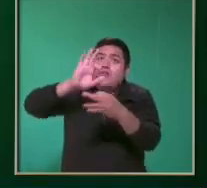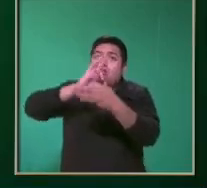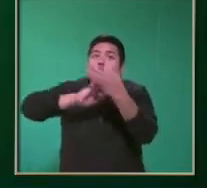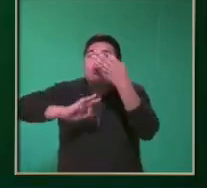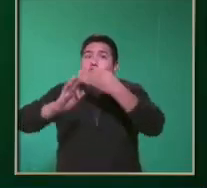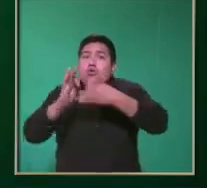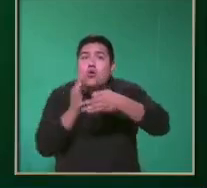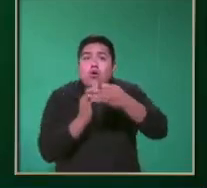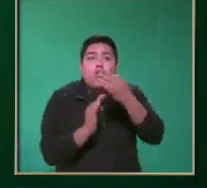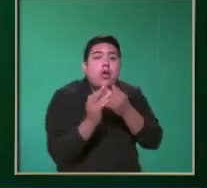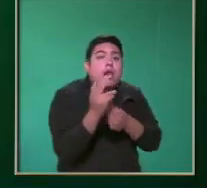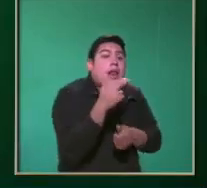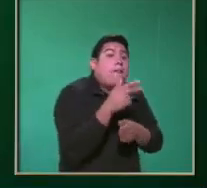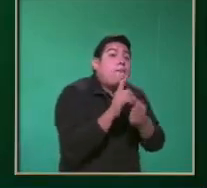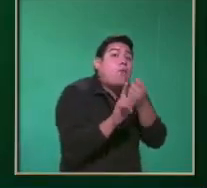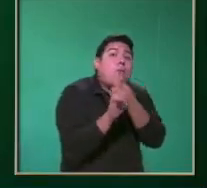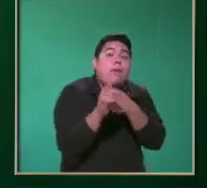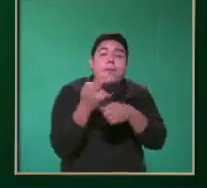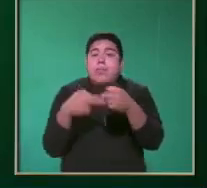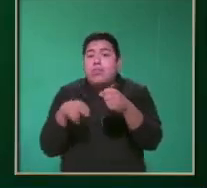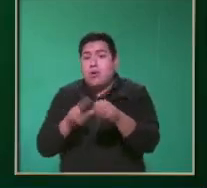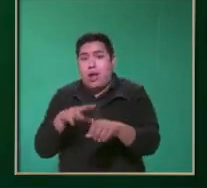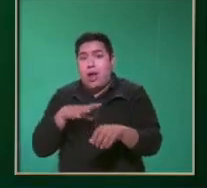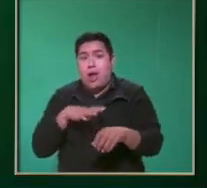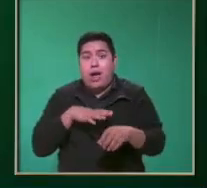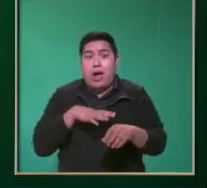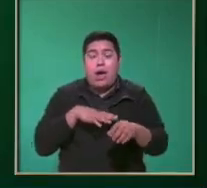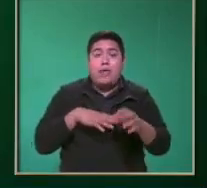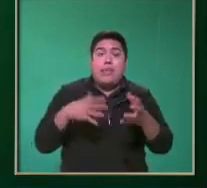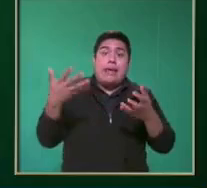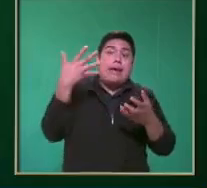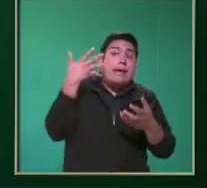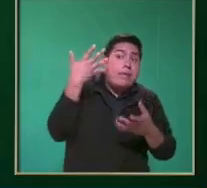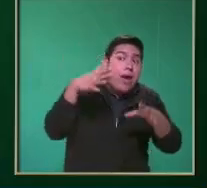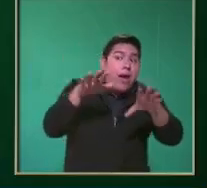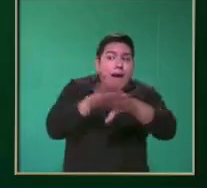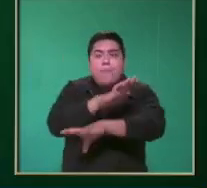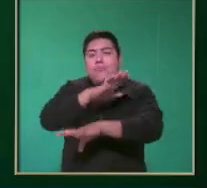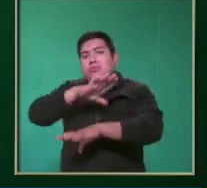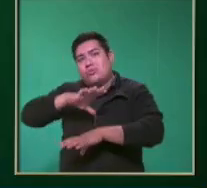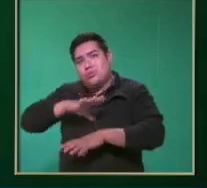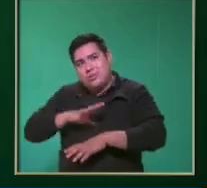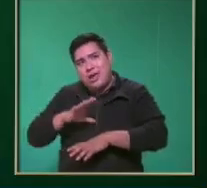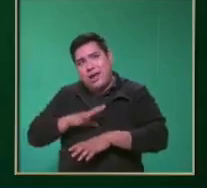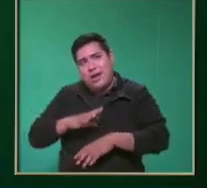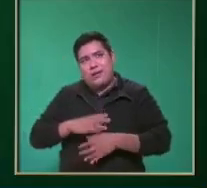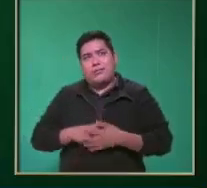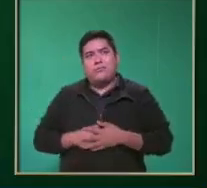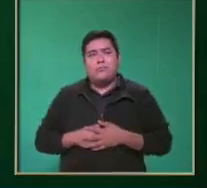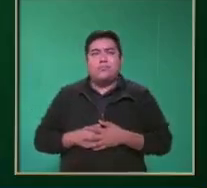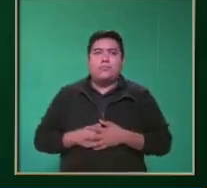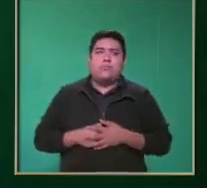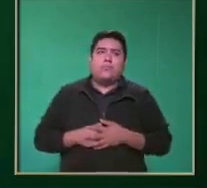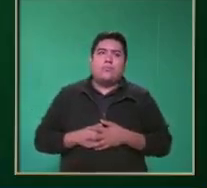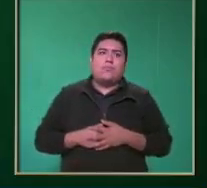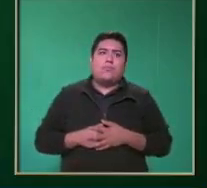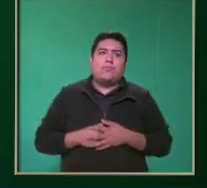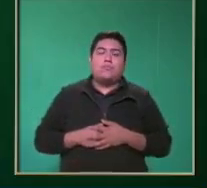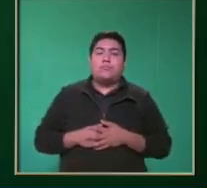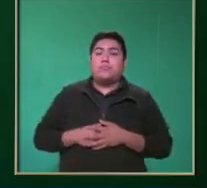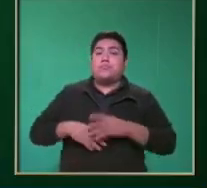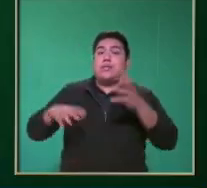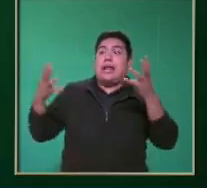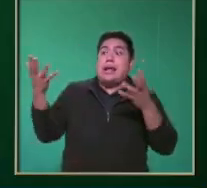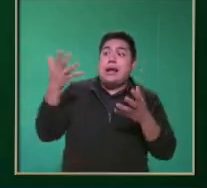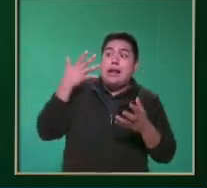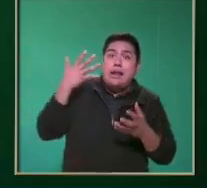aquellos fenómenos meteorológicos que ya veíamos en la clase antes de vacaciones, cuando hablábamos del